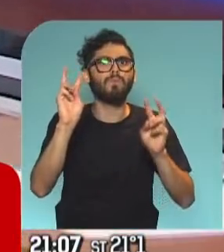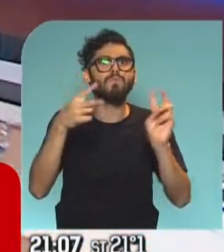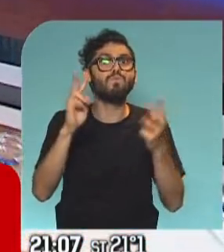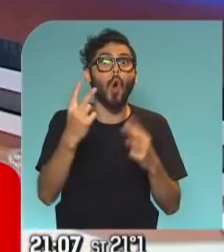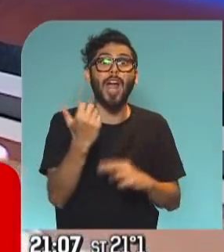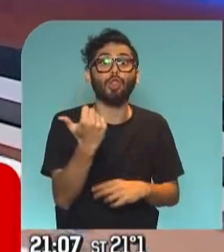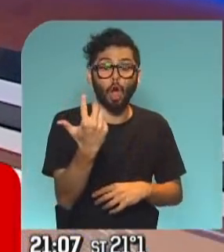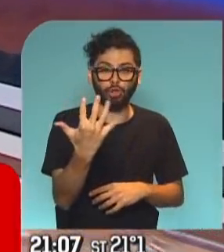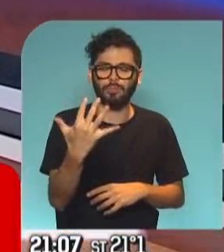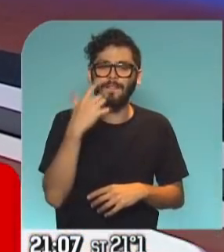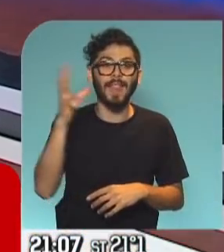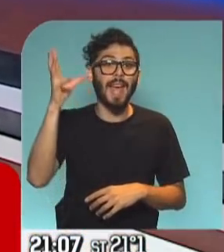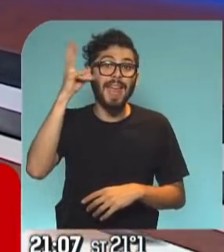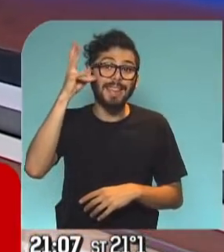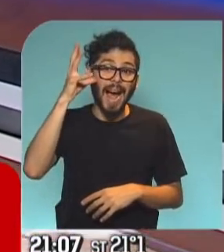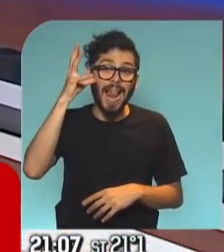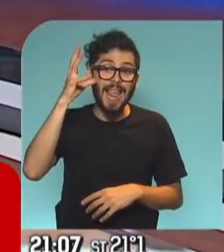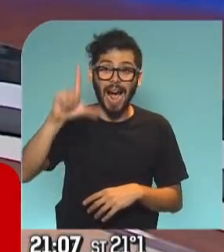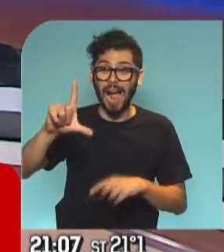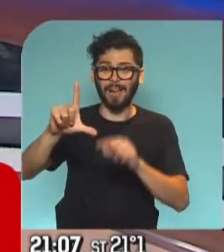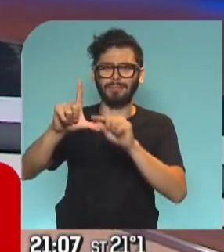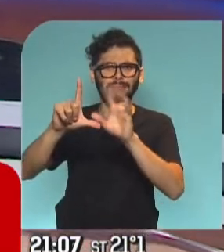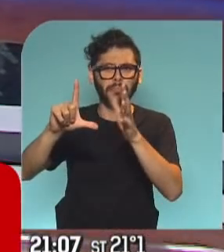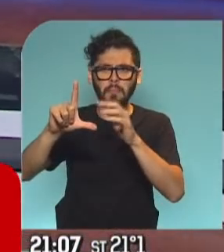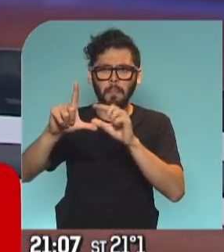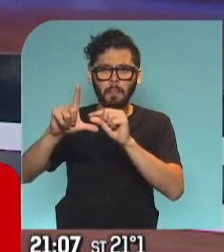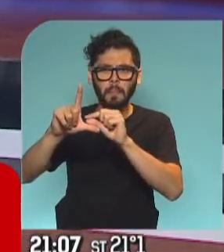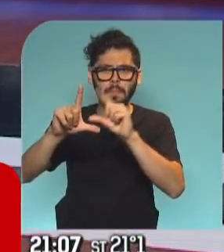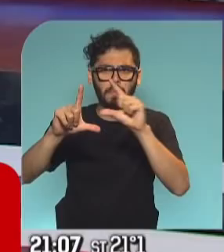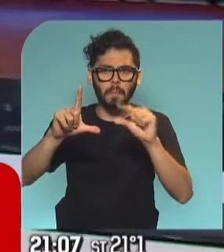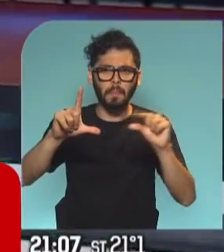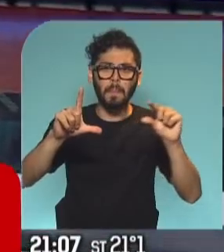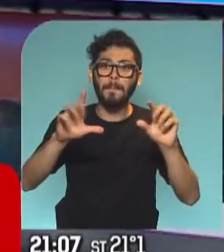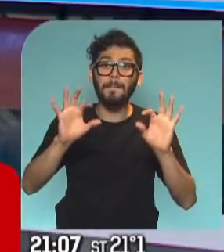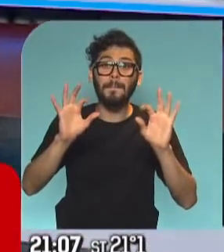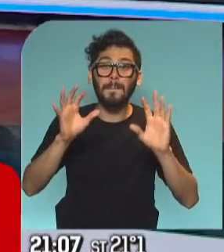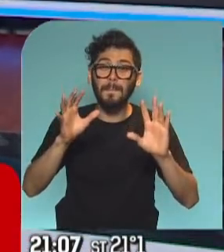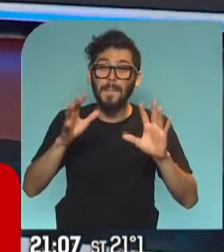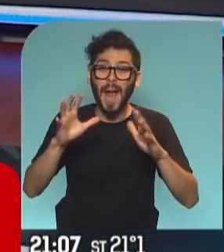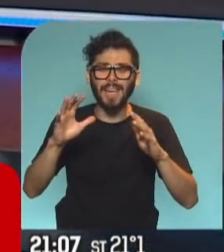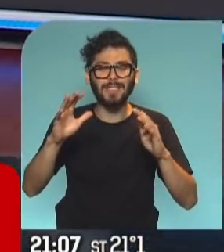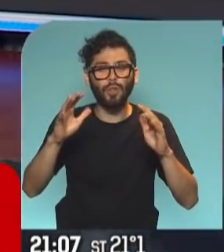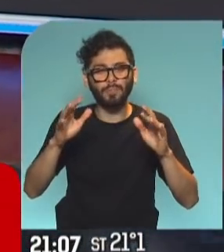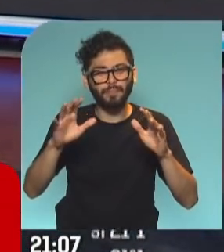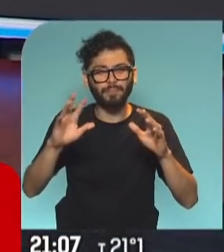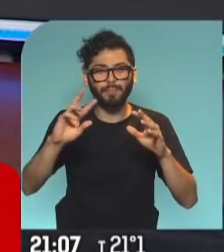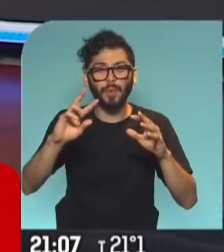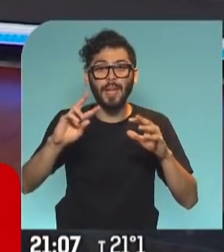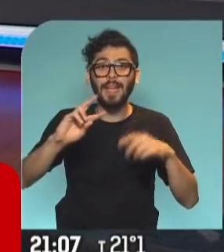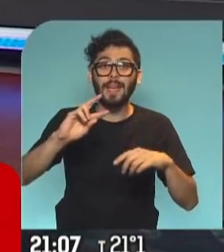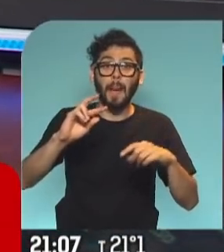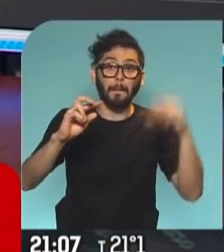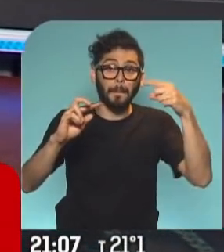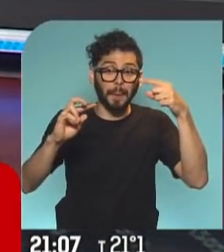¿sí? Usted fíjese que Italia tiene más o menos el mismo número de fallecidos, quizá un poquitito más en la segunda ola que